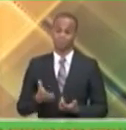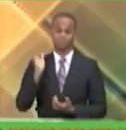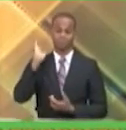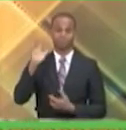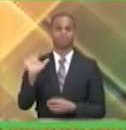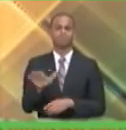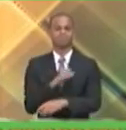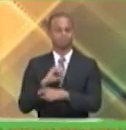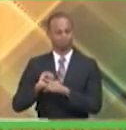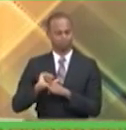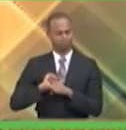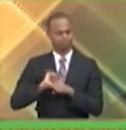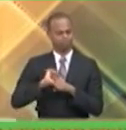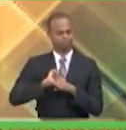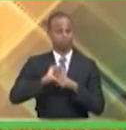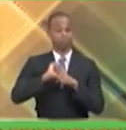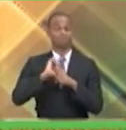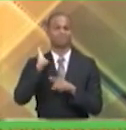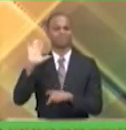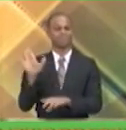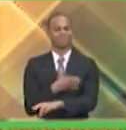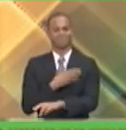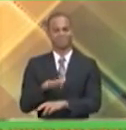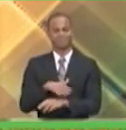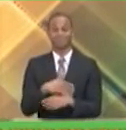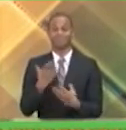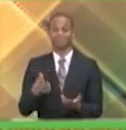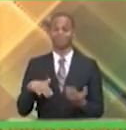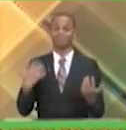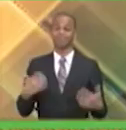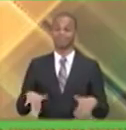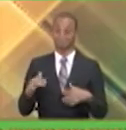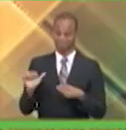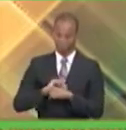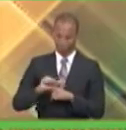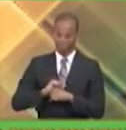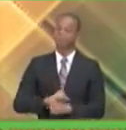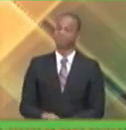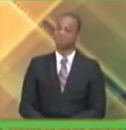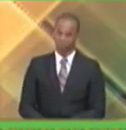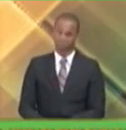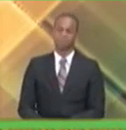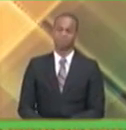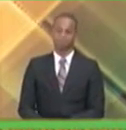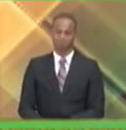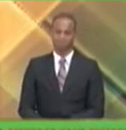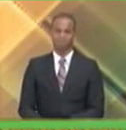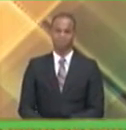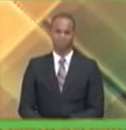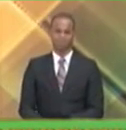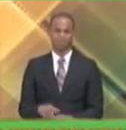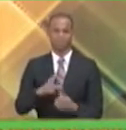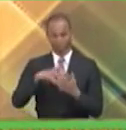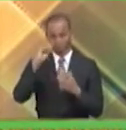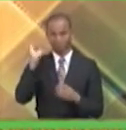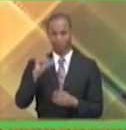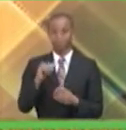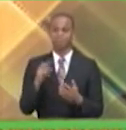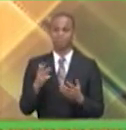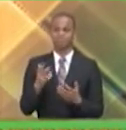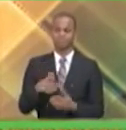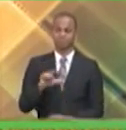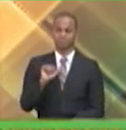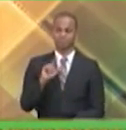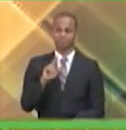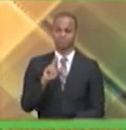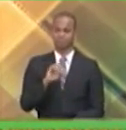salir el super cantante. Ahí viene la práctica. Exacto. Ya, de lo que ha aprendido con la teoría y con la práctica. Luz